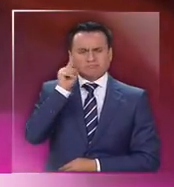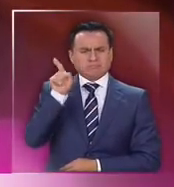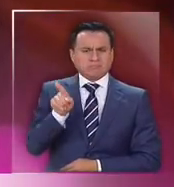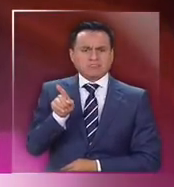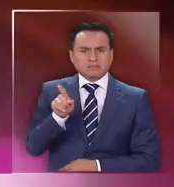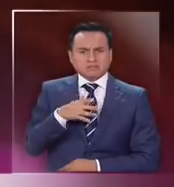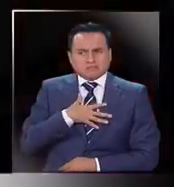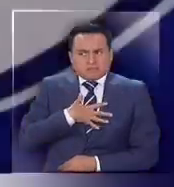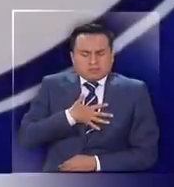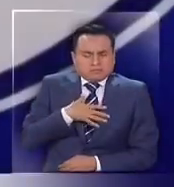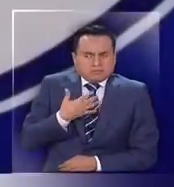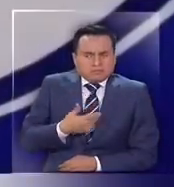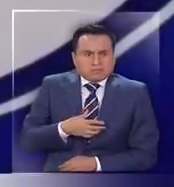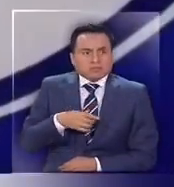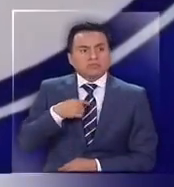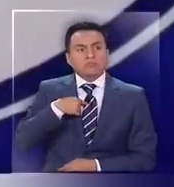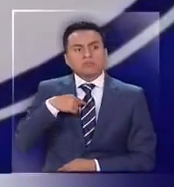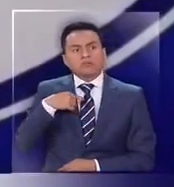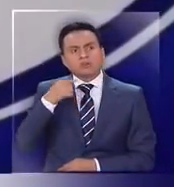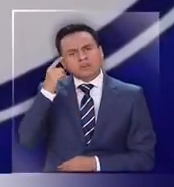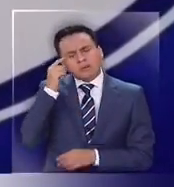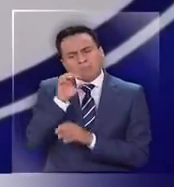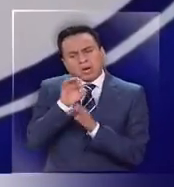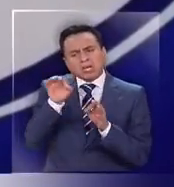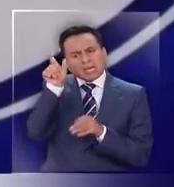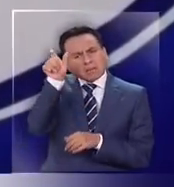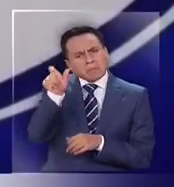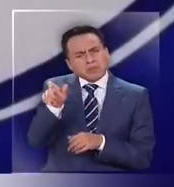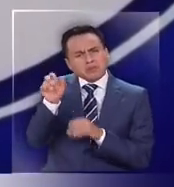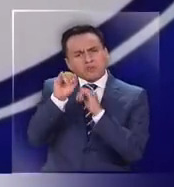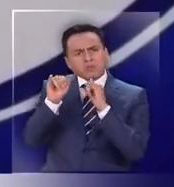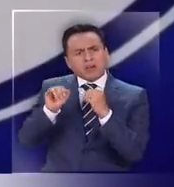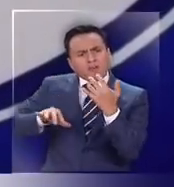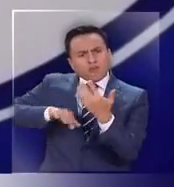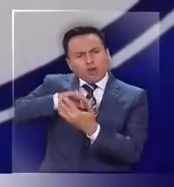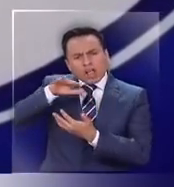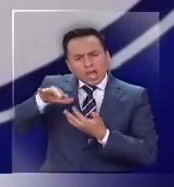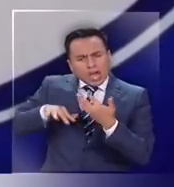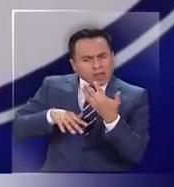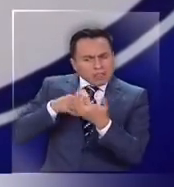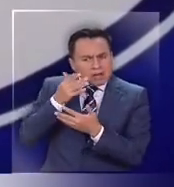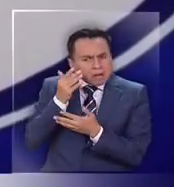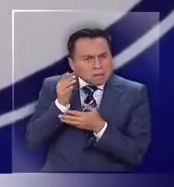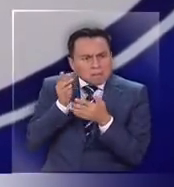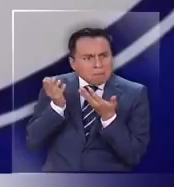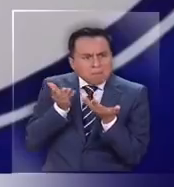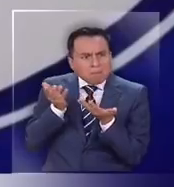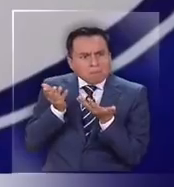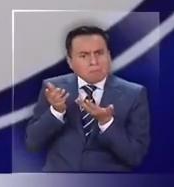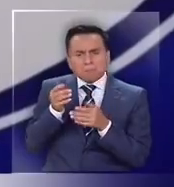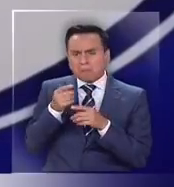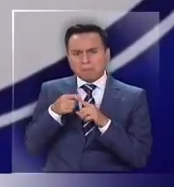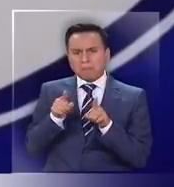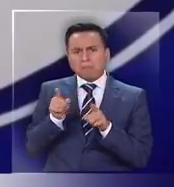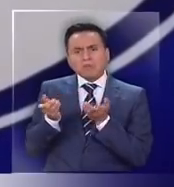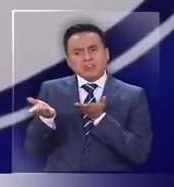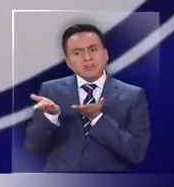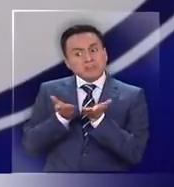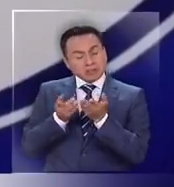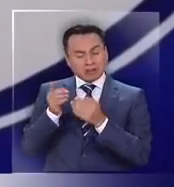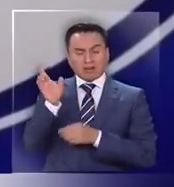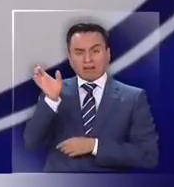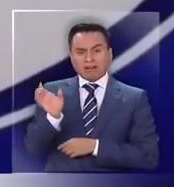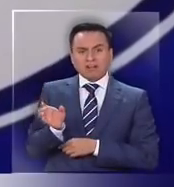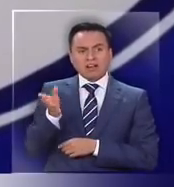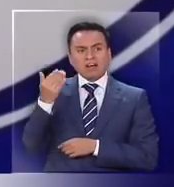están consternados. Jamás dio indicio de ser una persona violenta. De hecho, fue siempre servicial, el